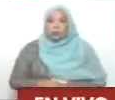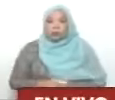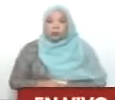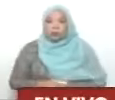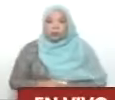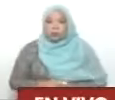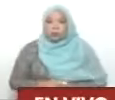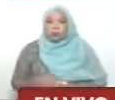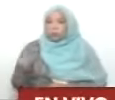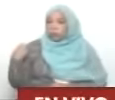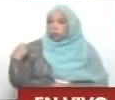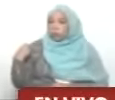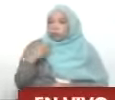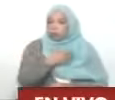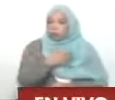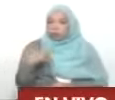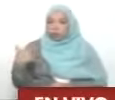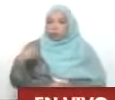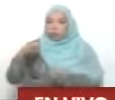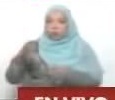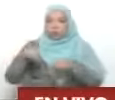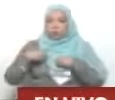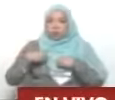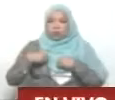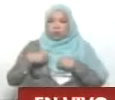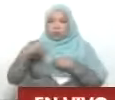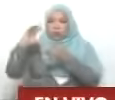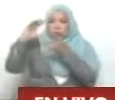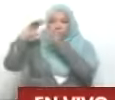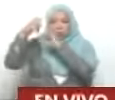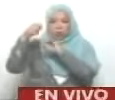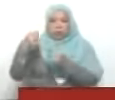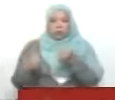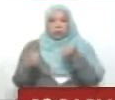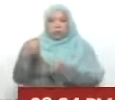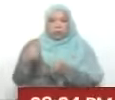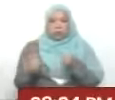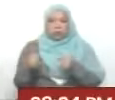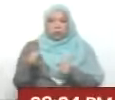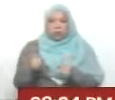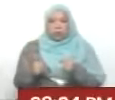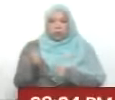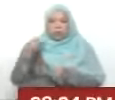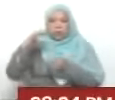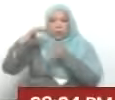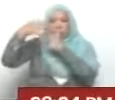cuando él me dijo, y quiero Nicolás que asume la cancillería. Yo iba manejando un carro, me paré.